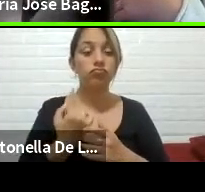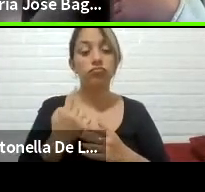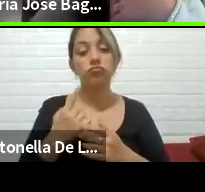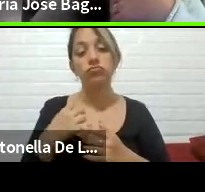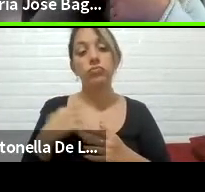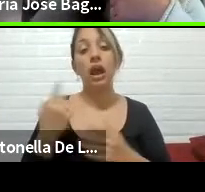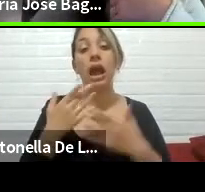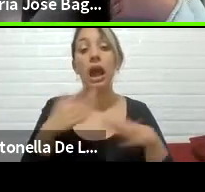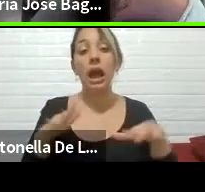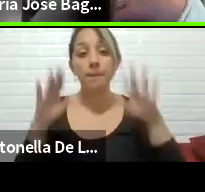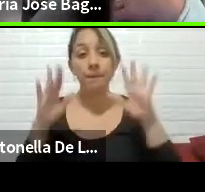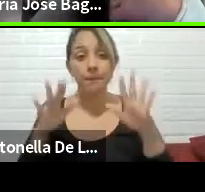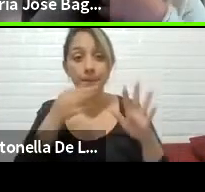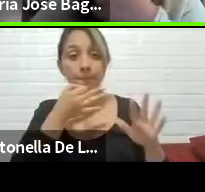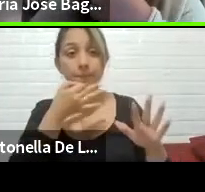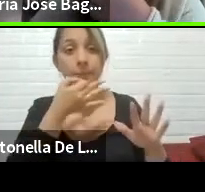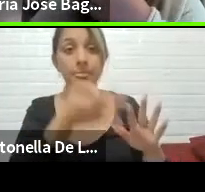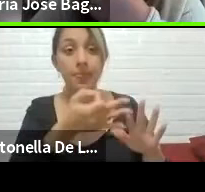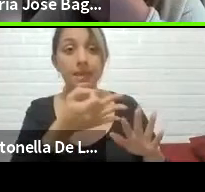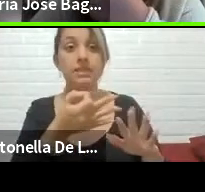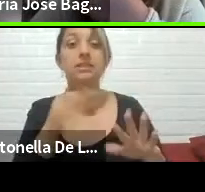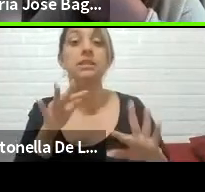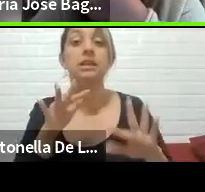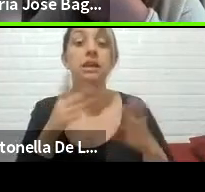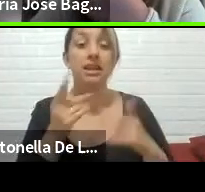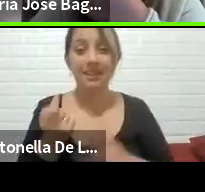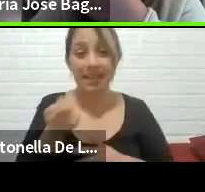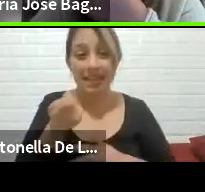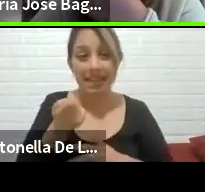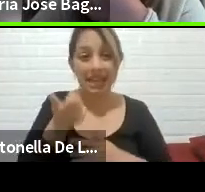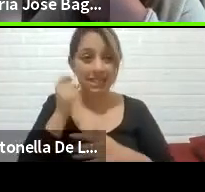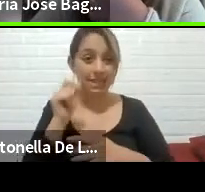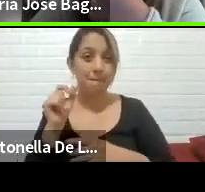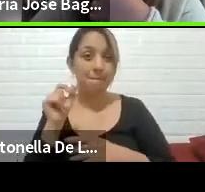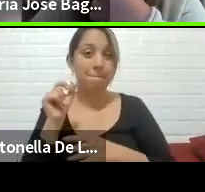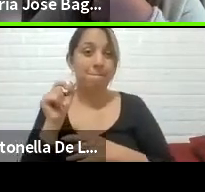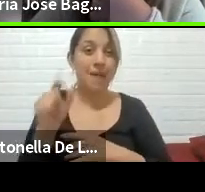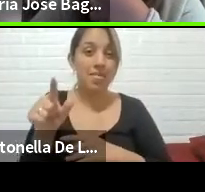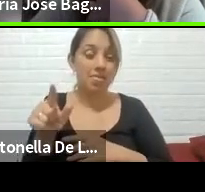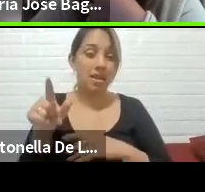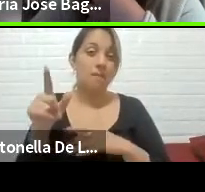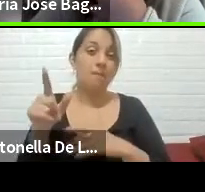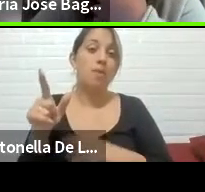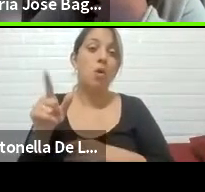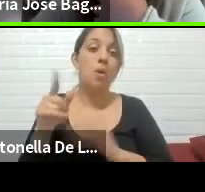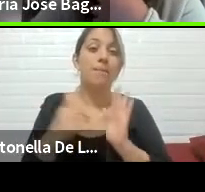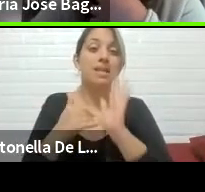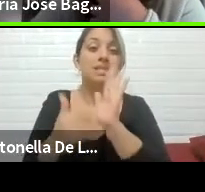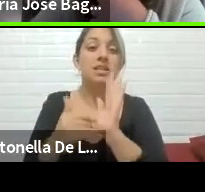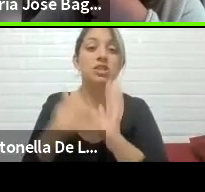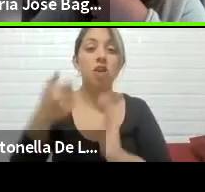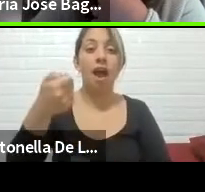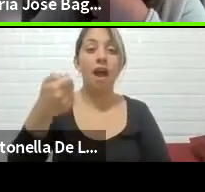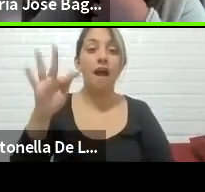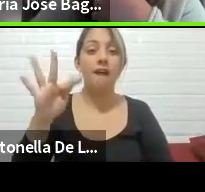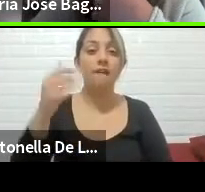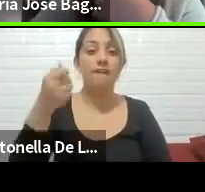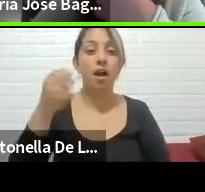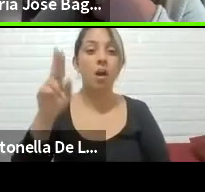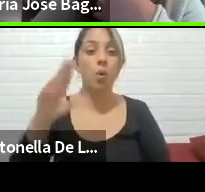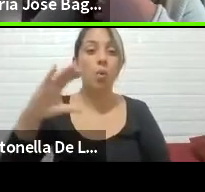capaz que comentarles que acabamos de compartir la presentación de AFAUCO que en el chat, por si la quieren